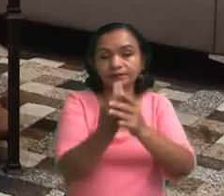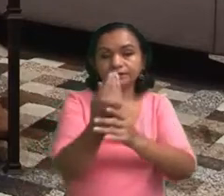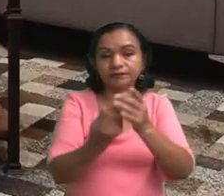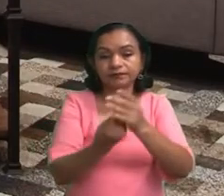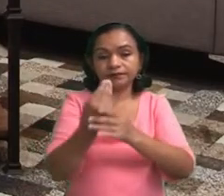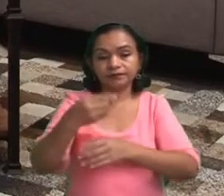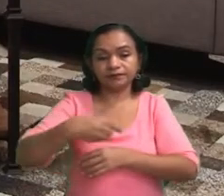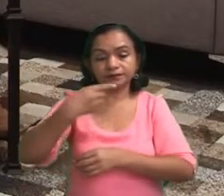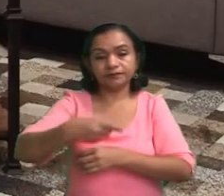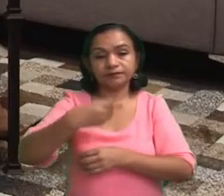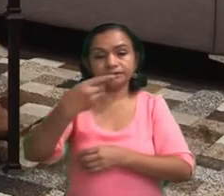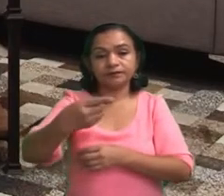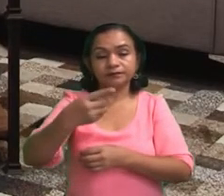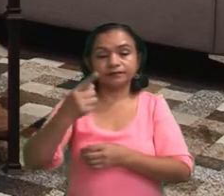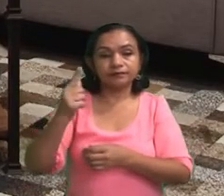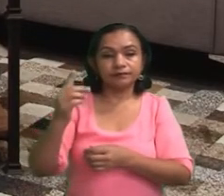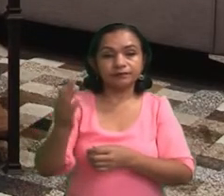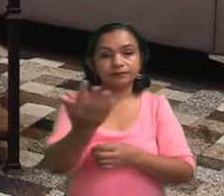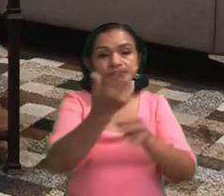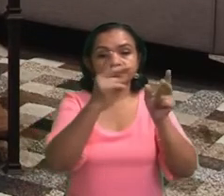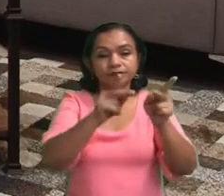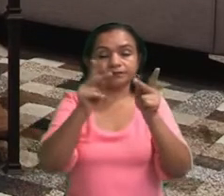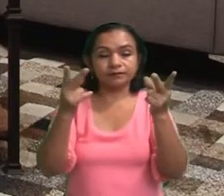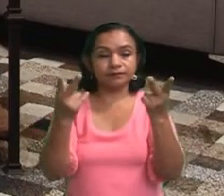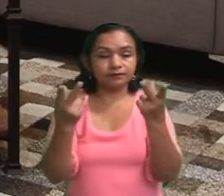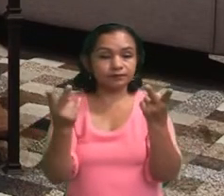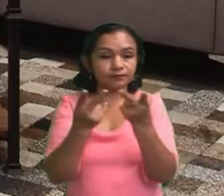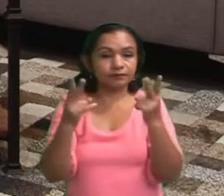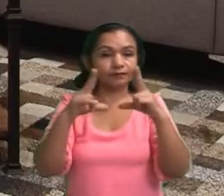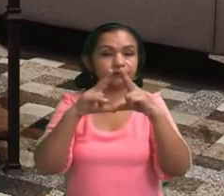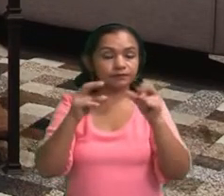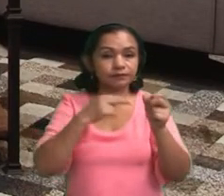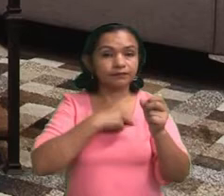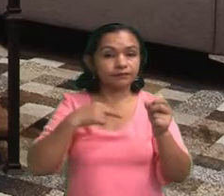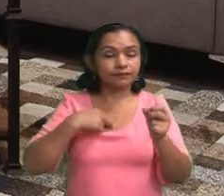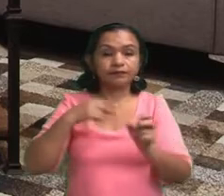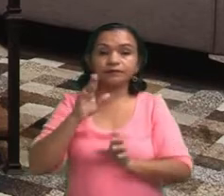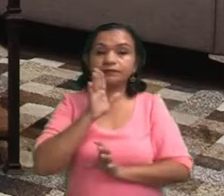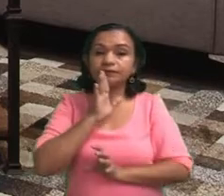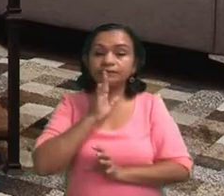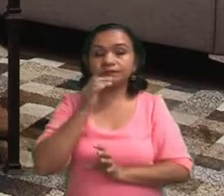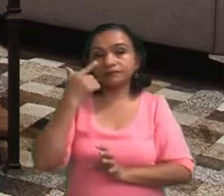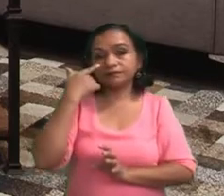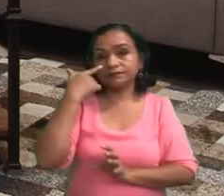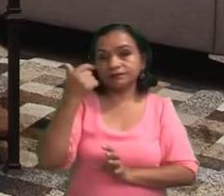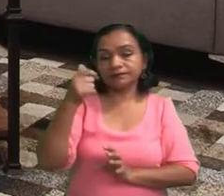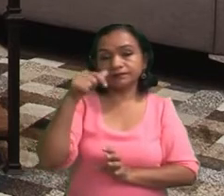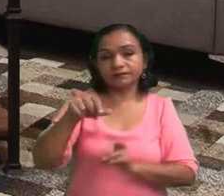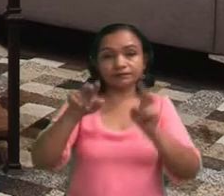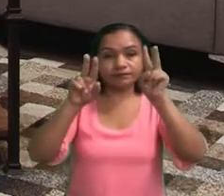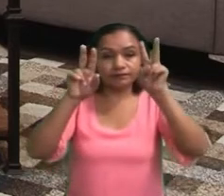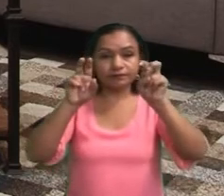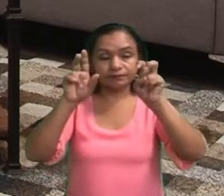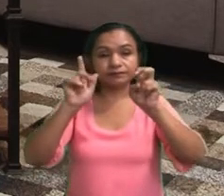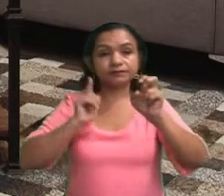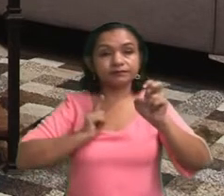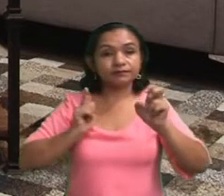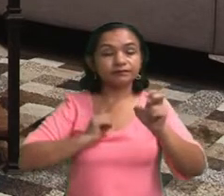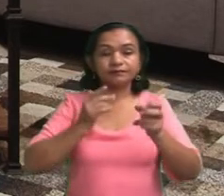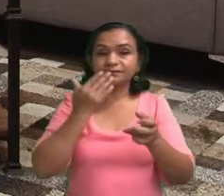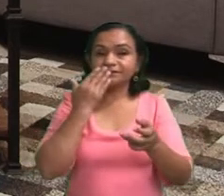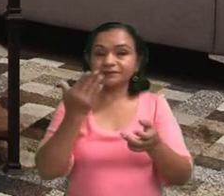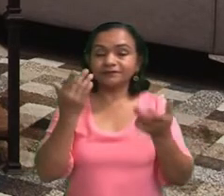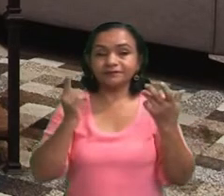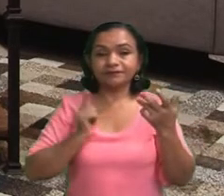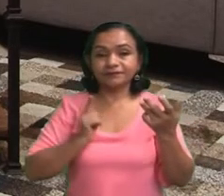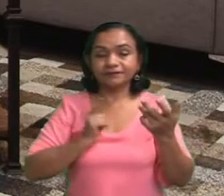día a día los productores nicaragüenses realizamos. Y sin duda alguna, más que hablar y más que conocer también de este ámbito, porque tenemos la ventaja de